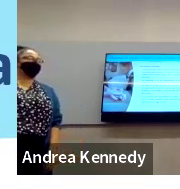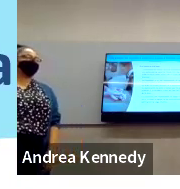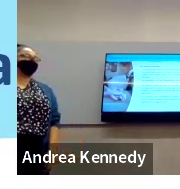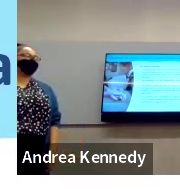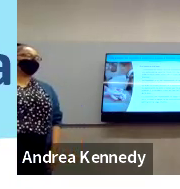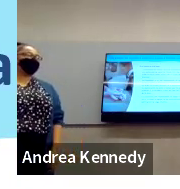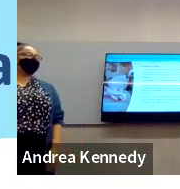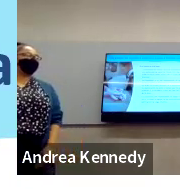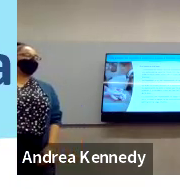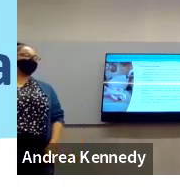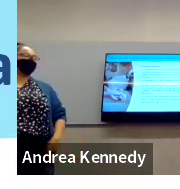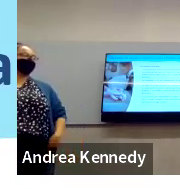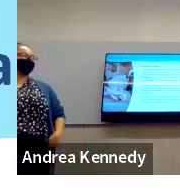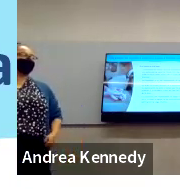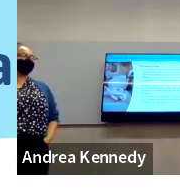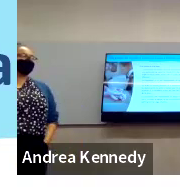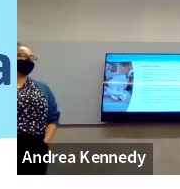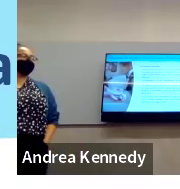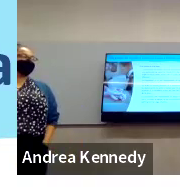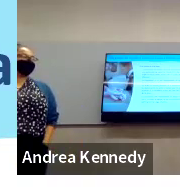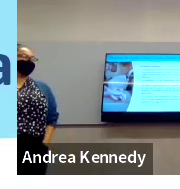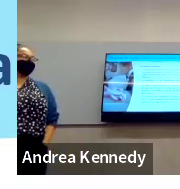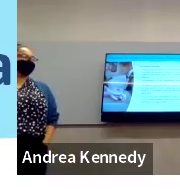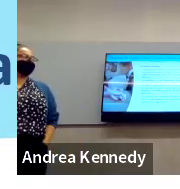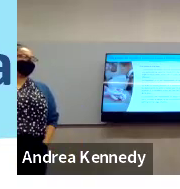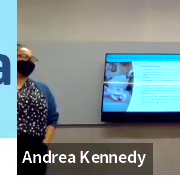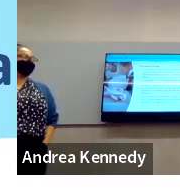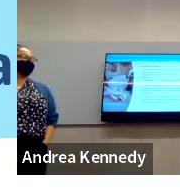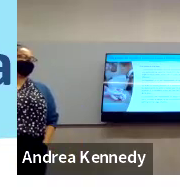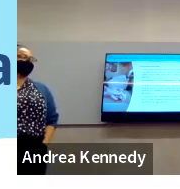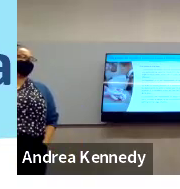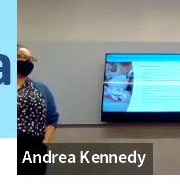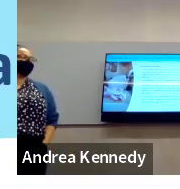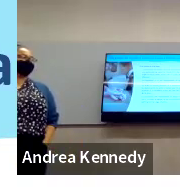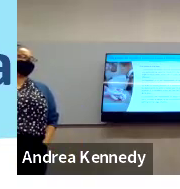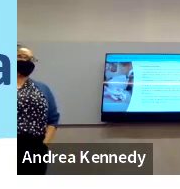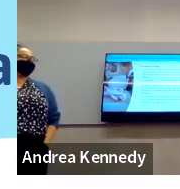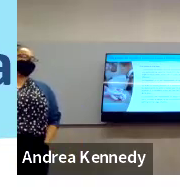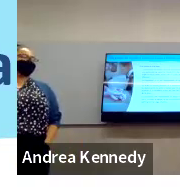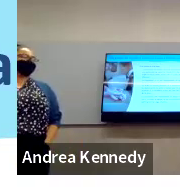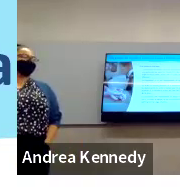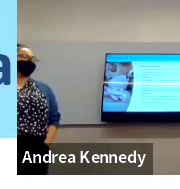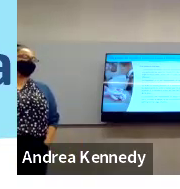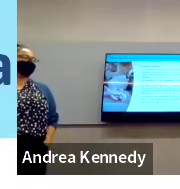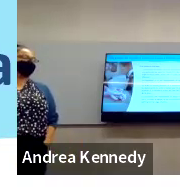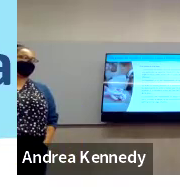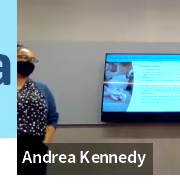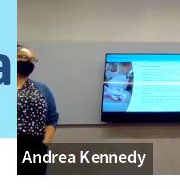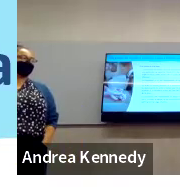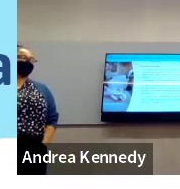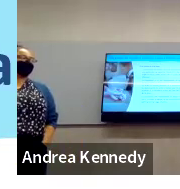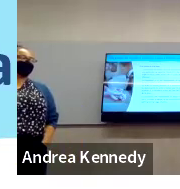separado de la renta a través de el sistema RUBS, que después de esa fecha efectiva